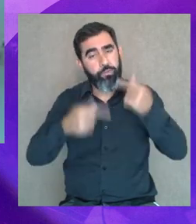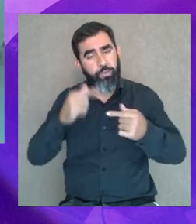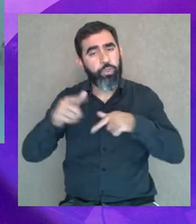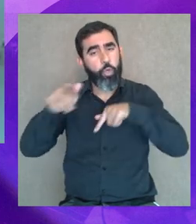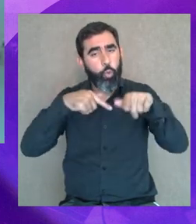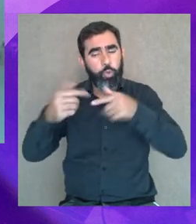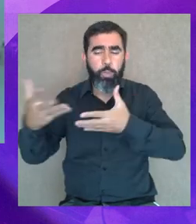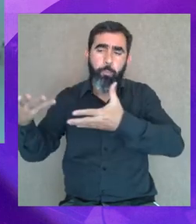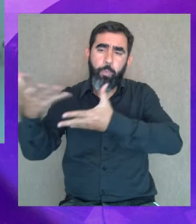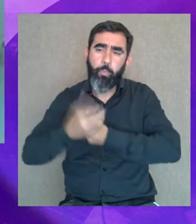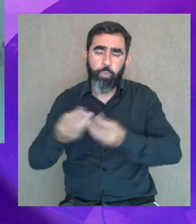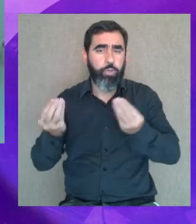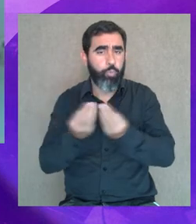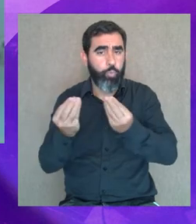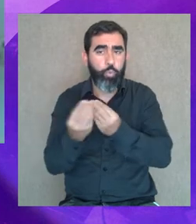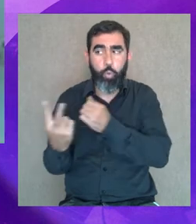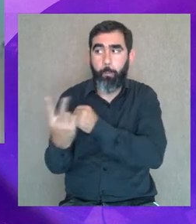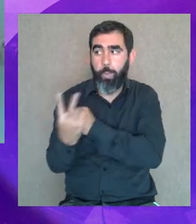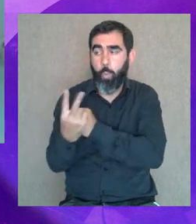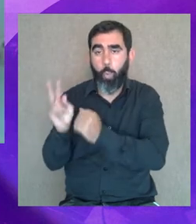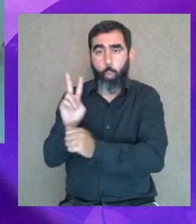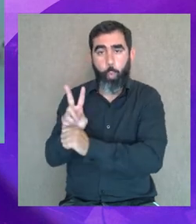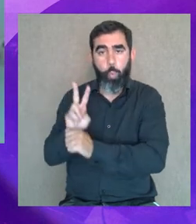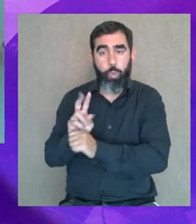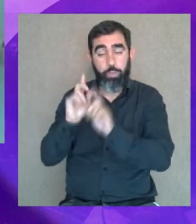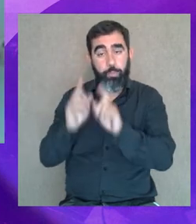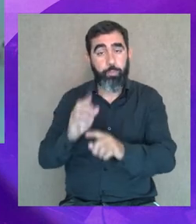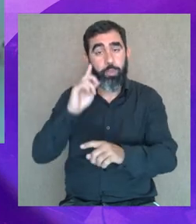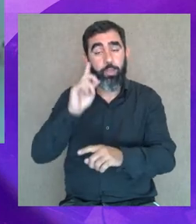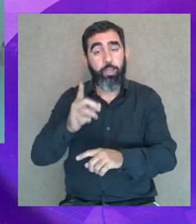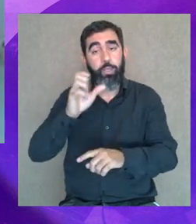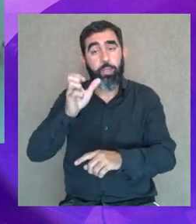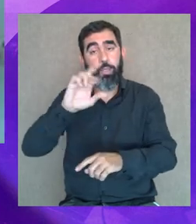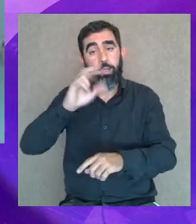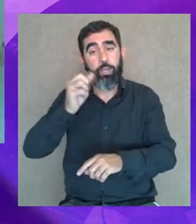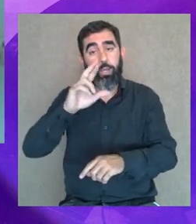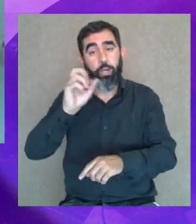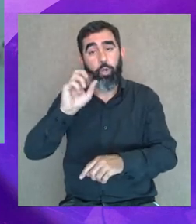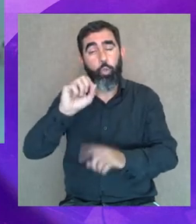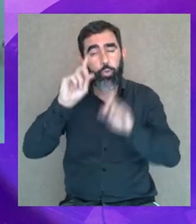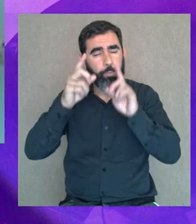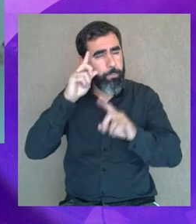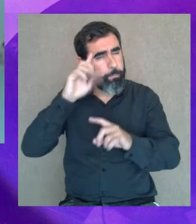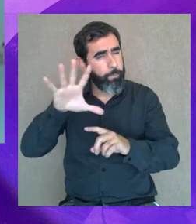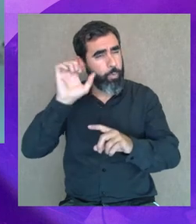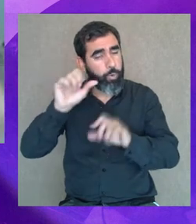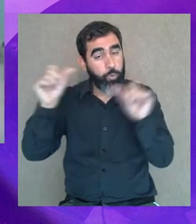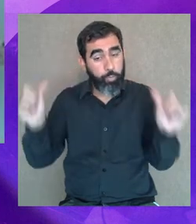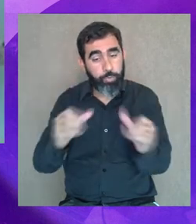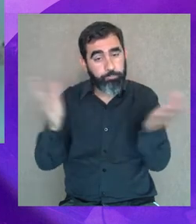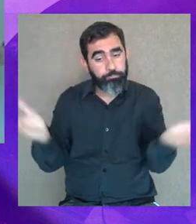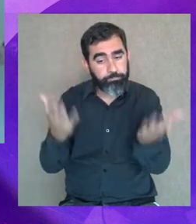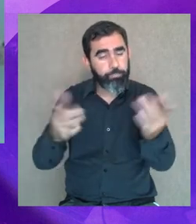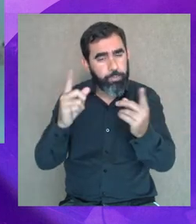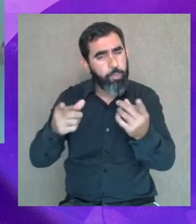tonos claro me apoyaron muchísimo me cuidaban gerardo moreira víctor son los que me impulsaron para que yo iniciara